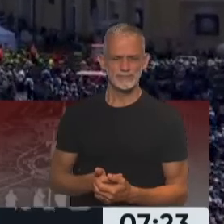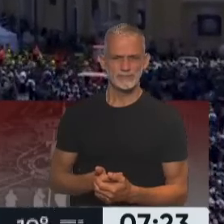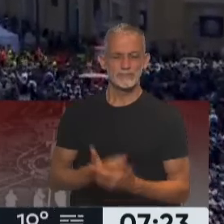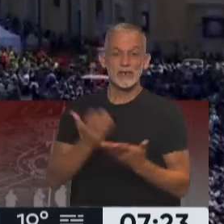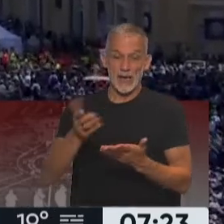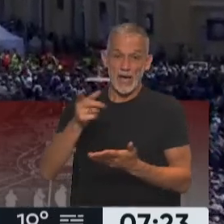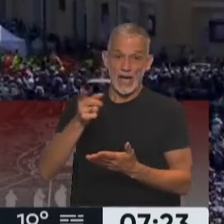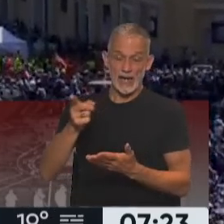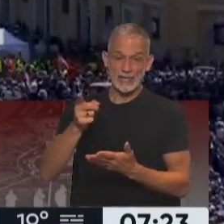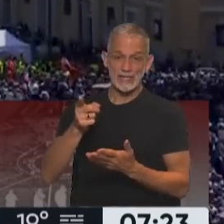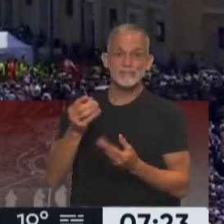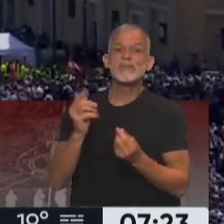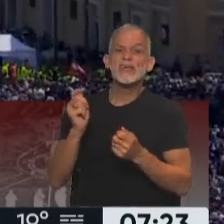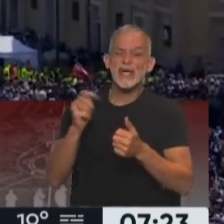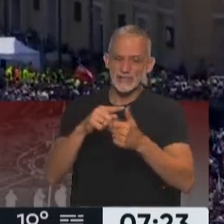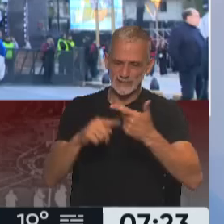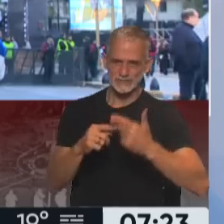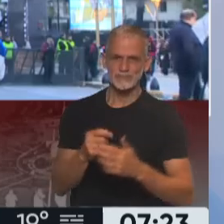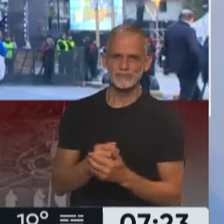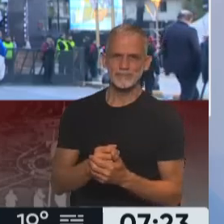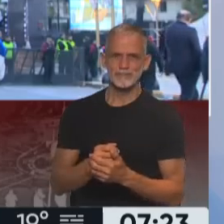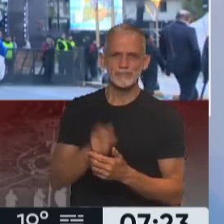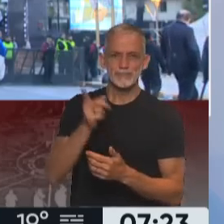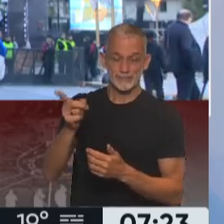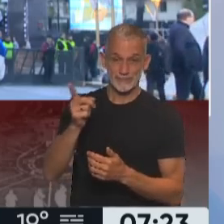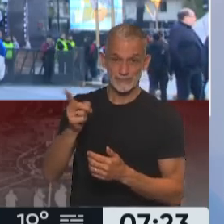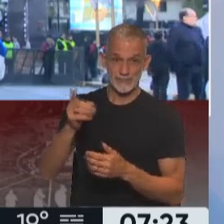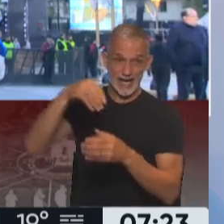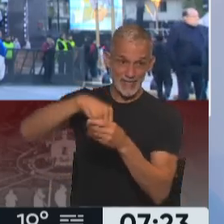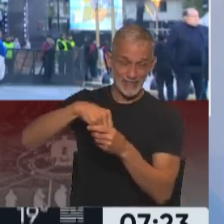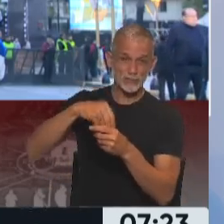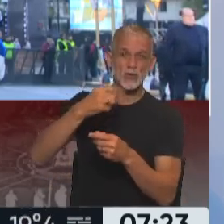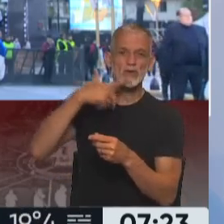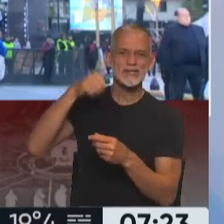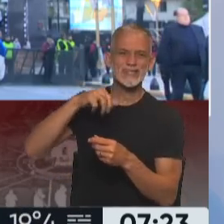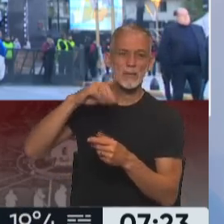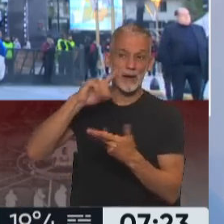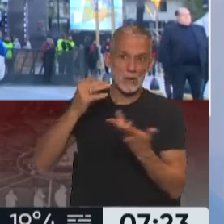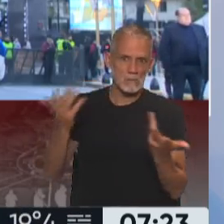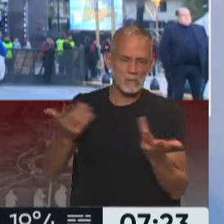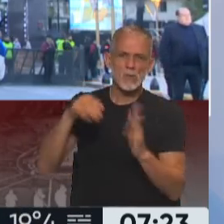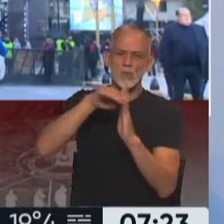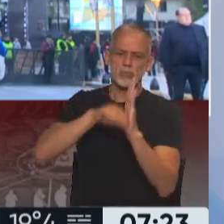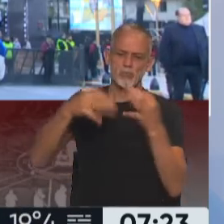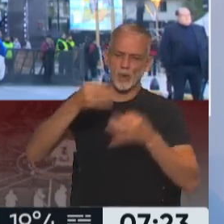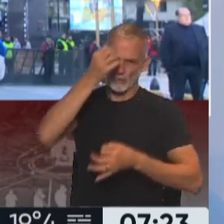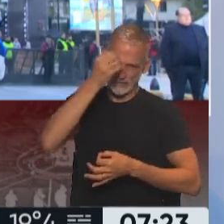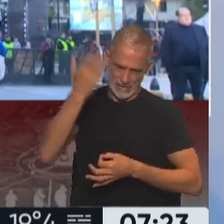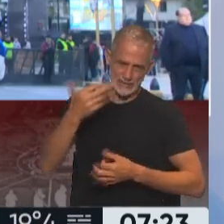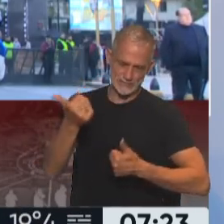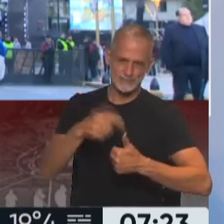Y ahí, ¿quiénes están? Ahí, primero, gente que tiene que ver con el protocolo, seguro. Sí.